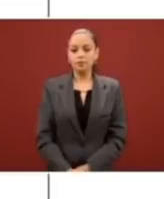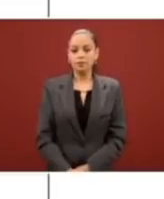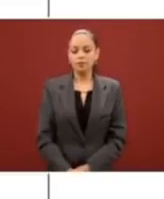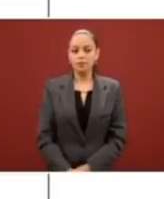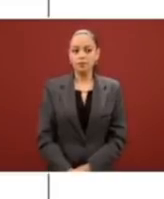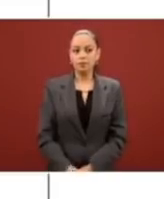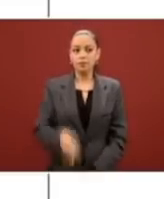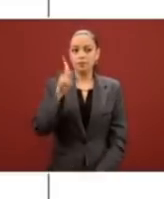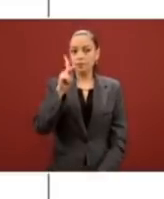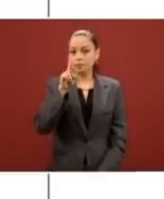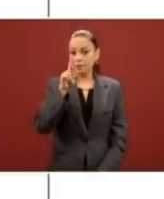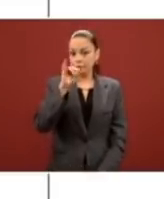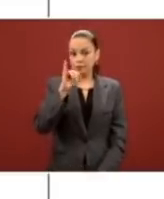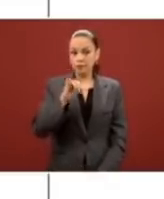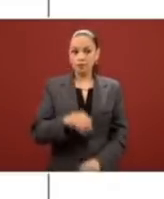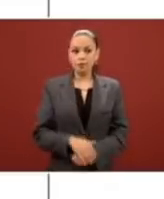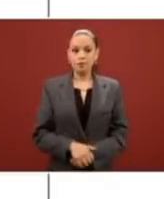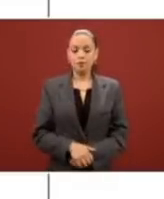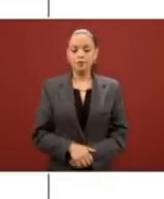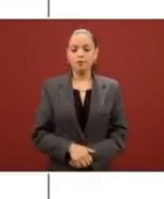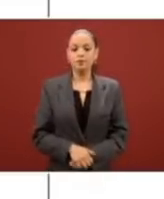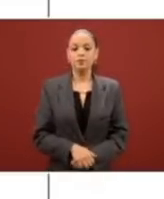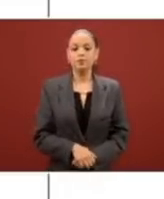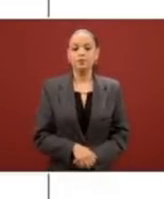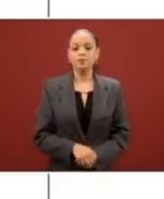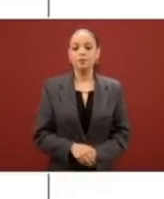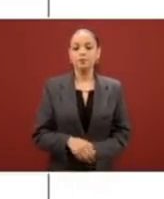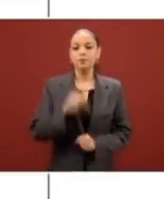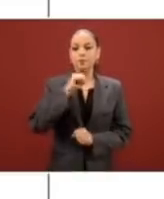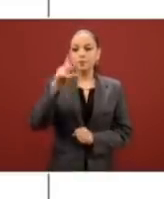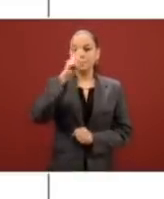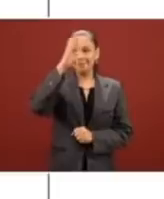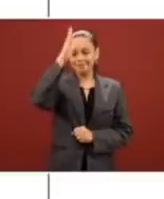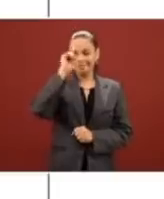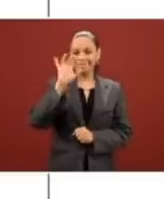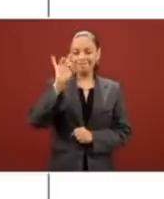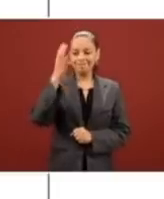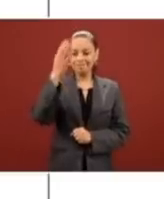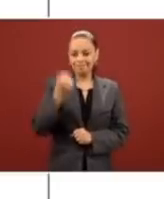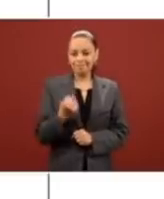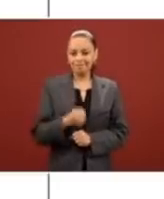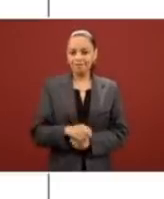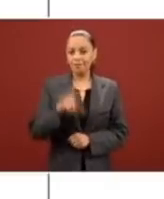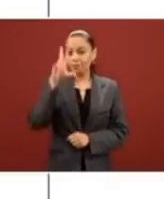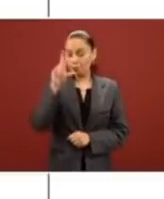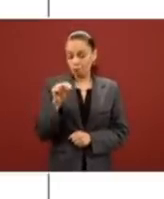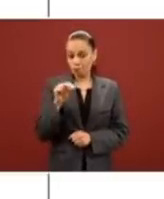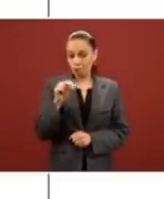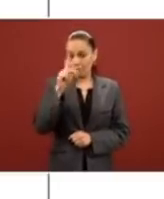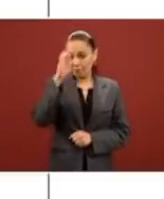El PRI, a favor, 39, en contra, 0,